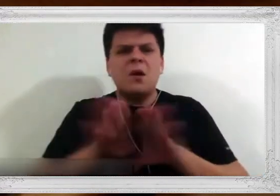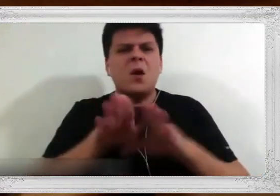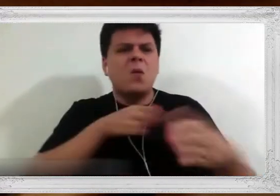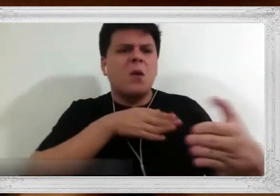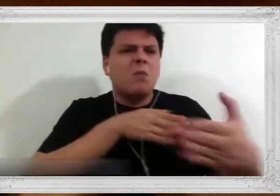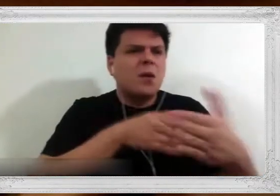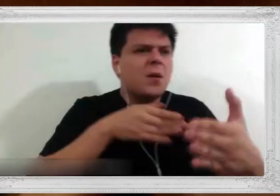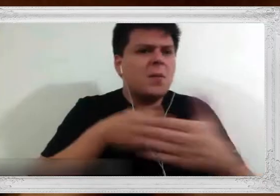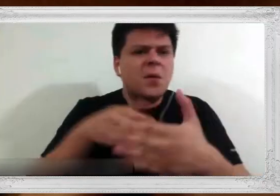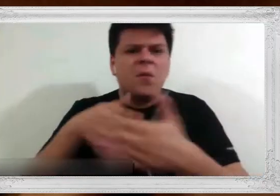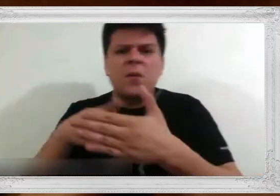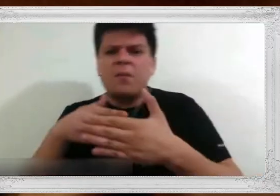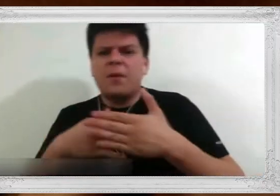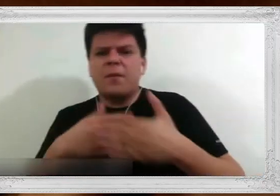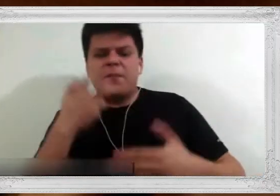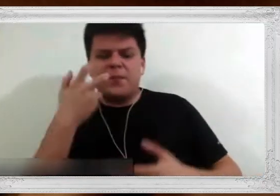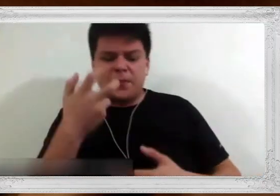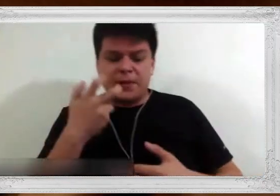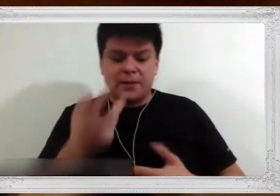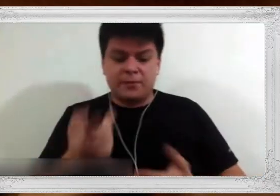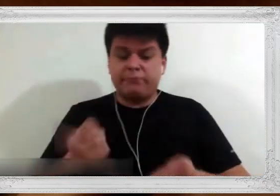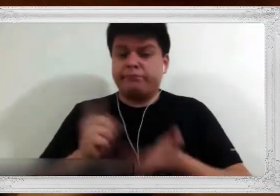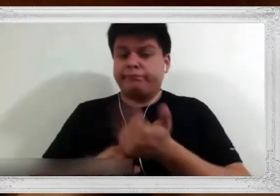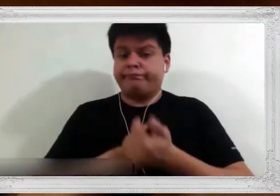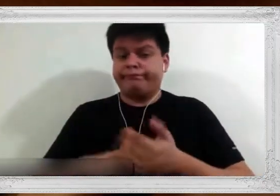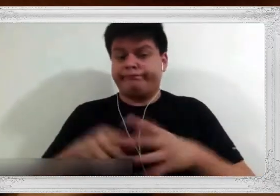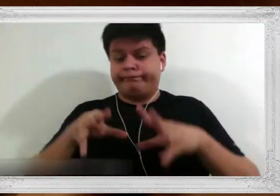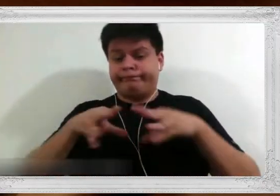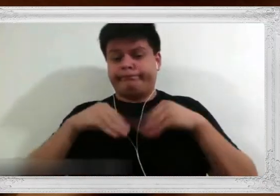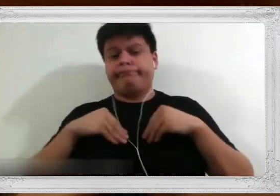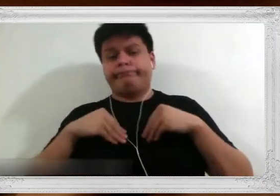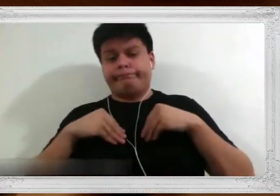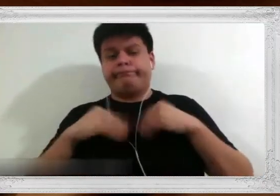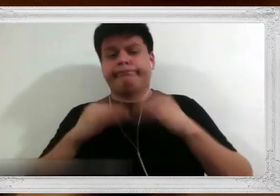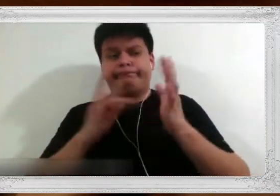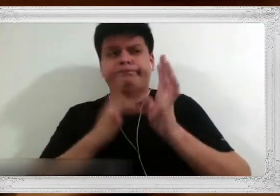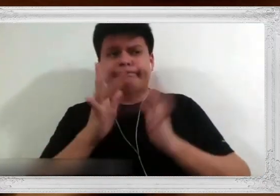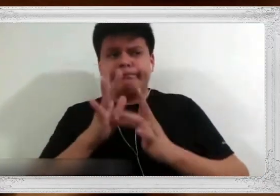meta, algo que en el fondo el Señor pudiera ahorrarles.